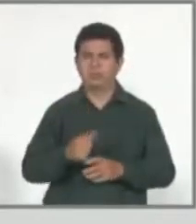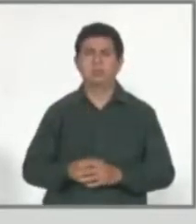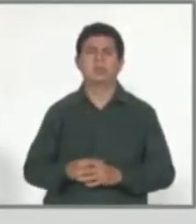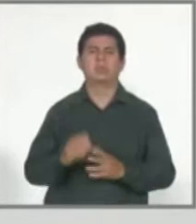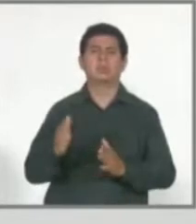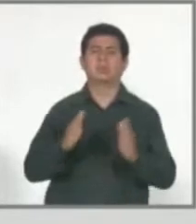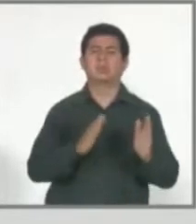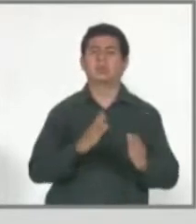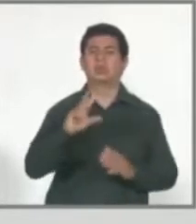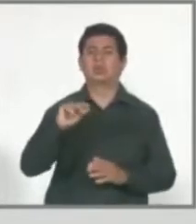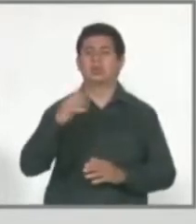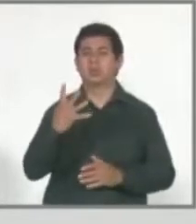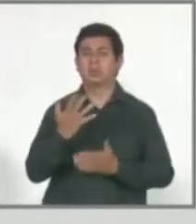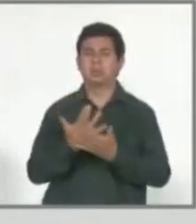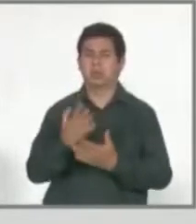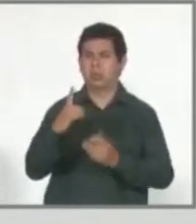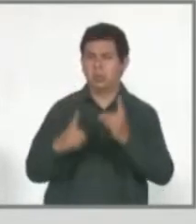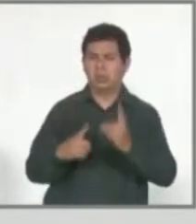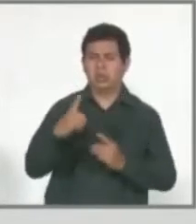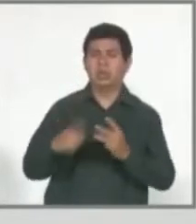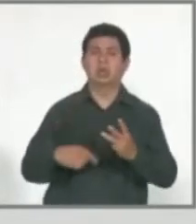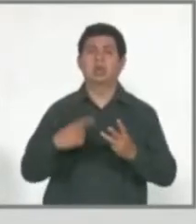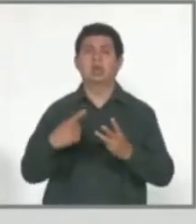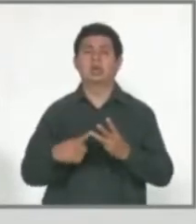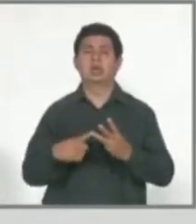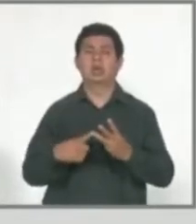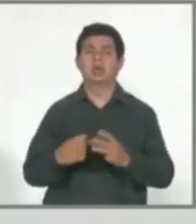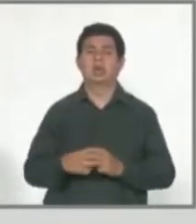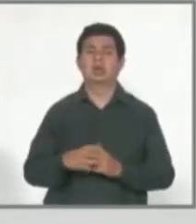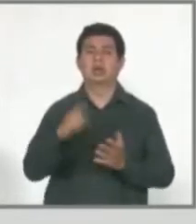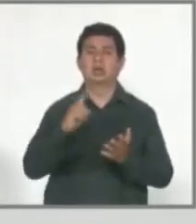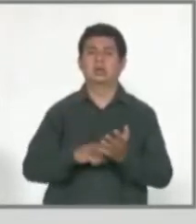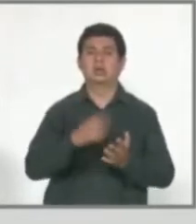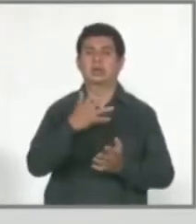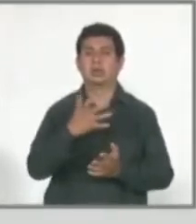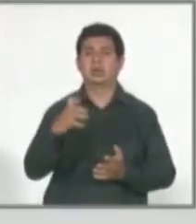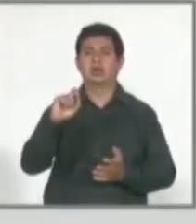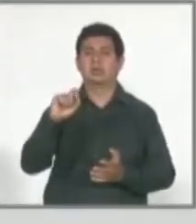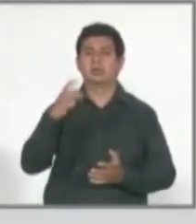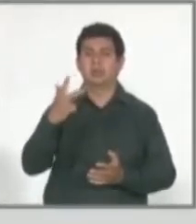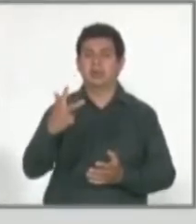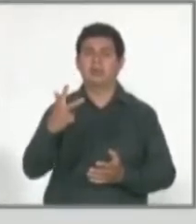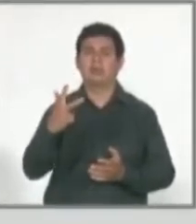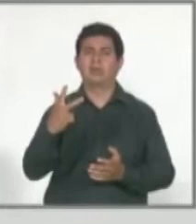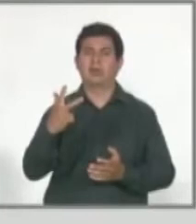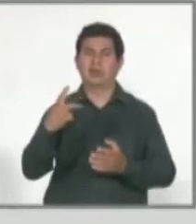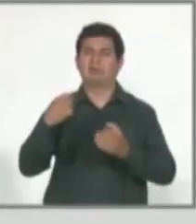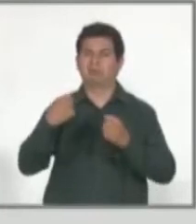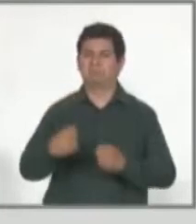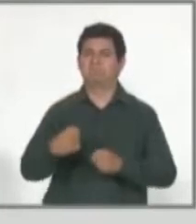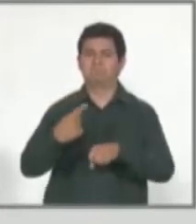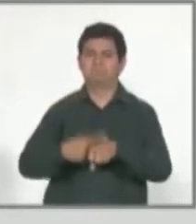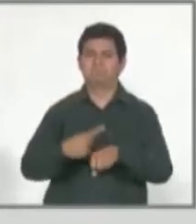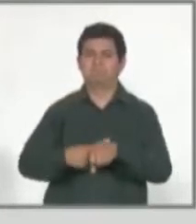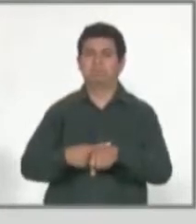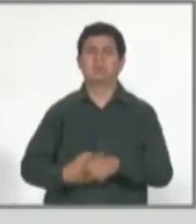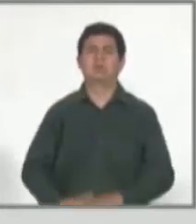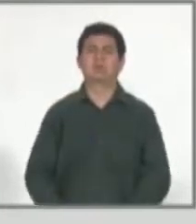84 casos sospechosos 1500 28 casos confirmados